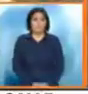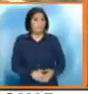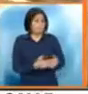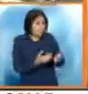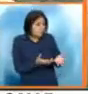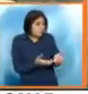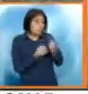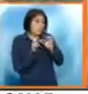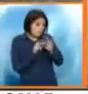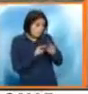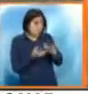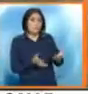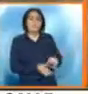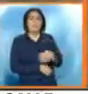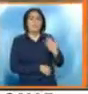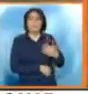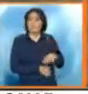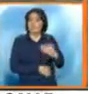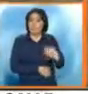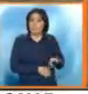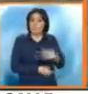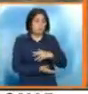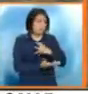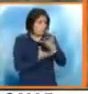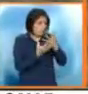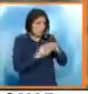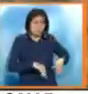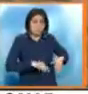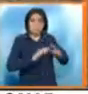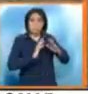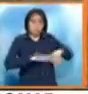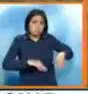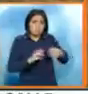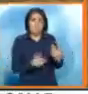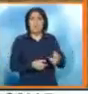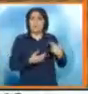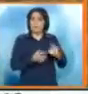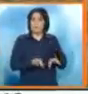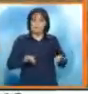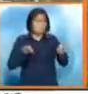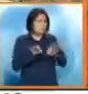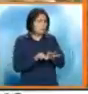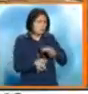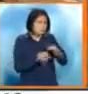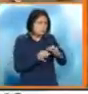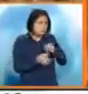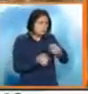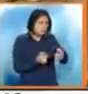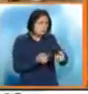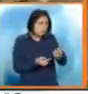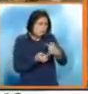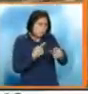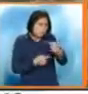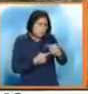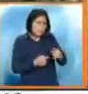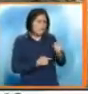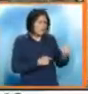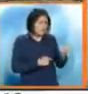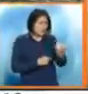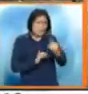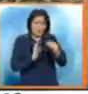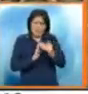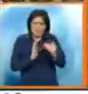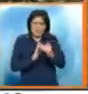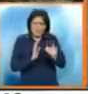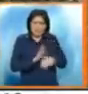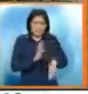Bueno, por lo que vemos, Vanessa, pues todo está en escombros. Ahora, es importante de repente señalar, tú me lo puedes contar, en cada casa vivía